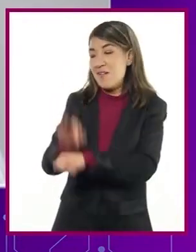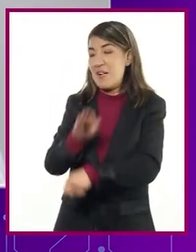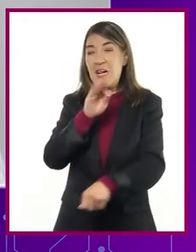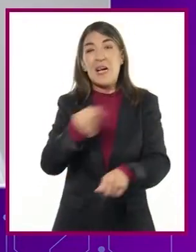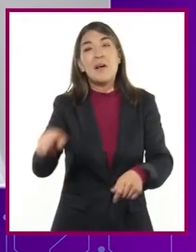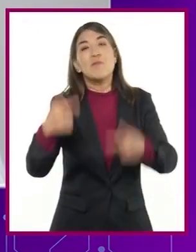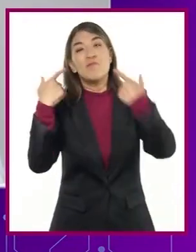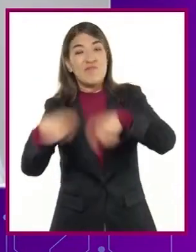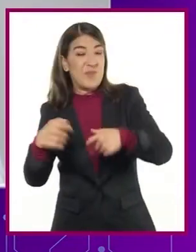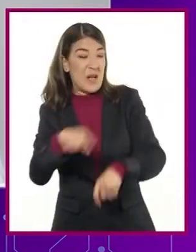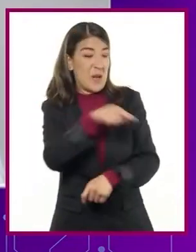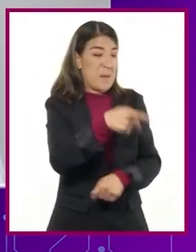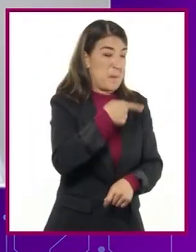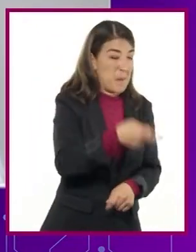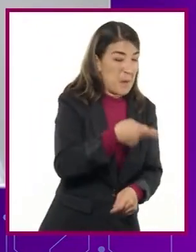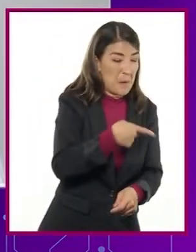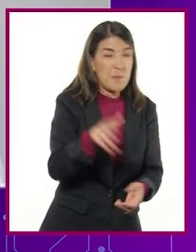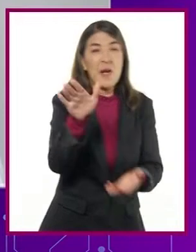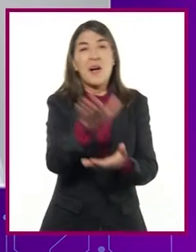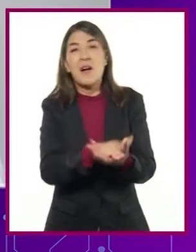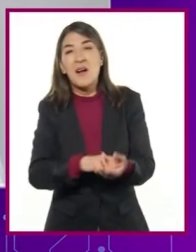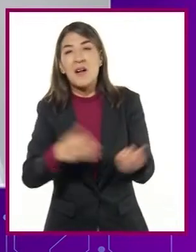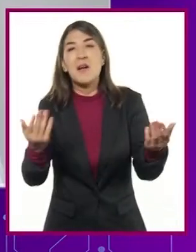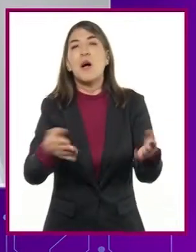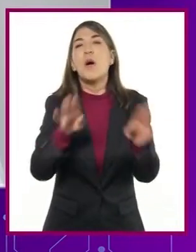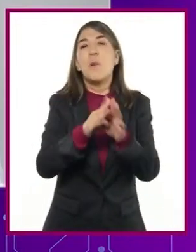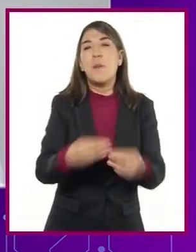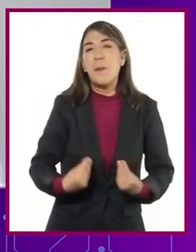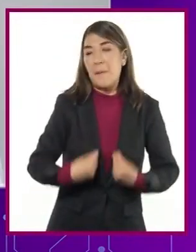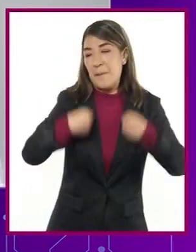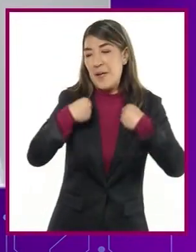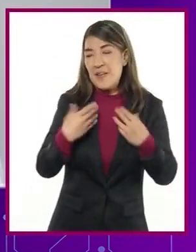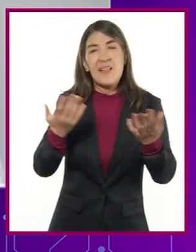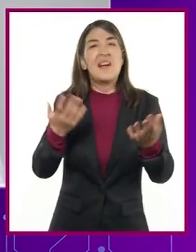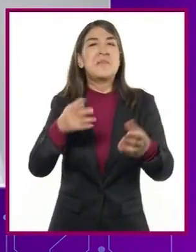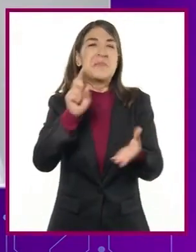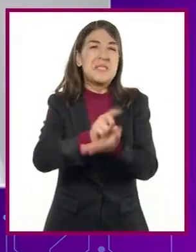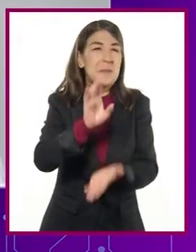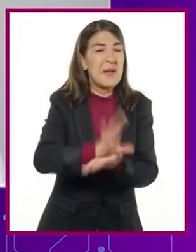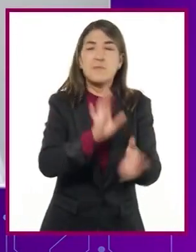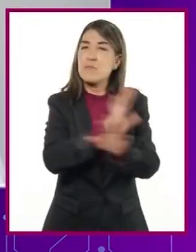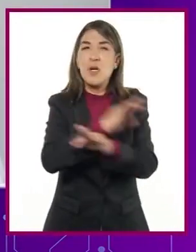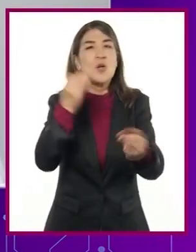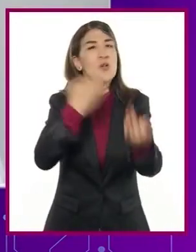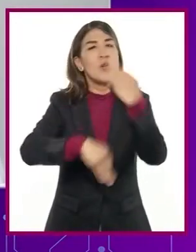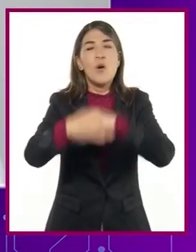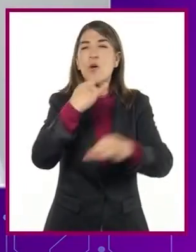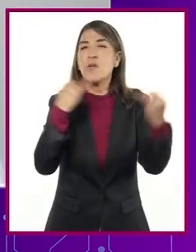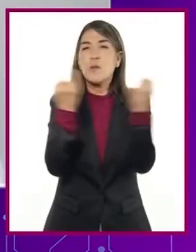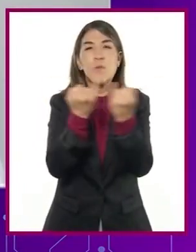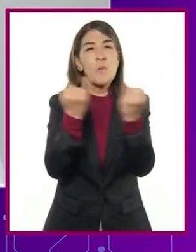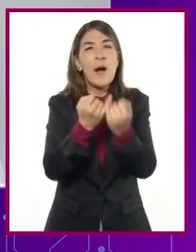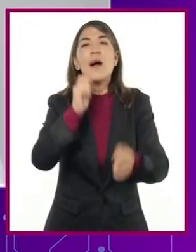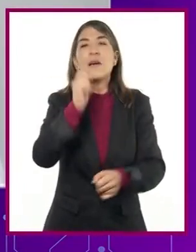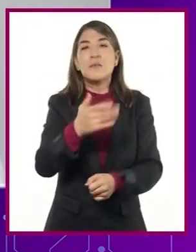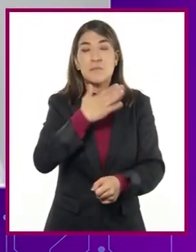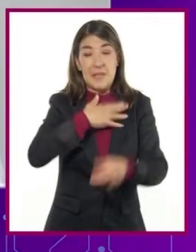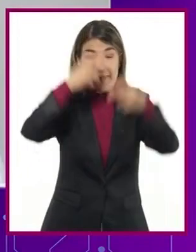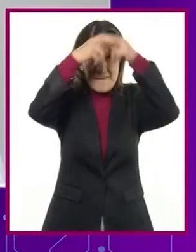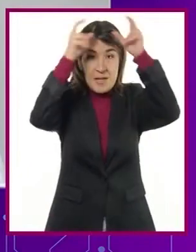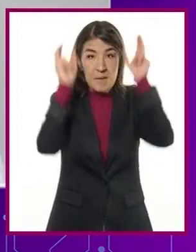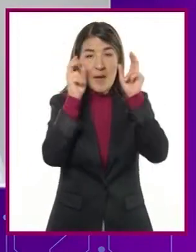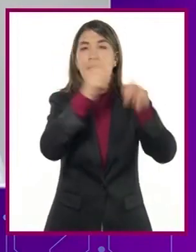situación social, económica, condición de vida o cualquier otra. Es decir, nuestra labor es